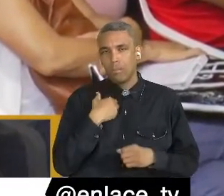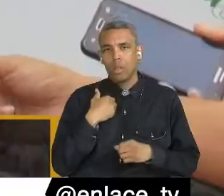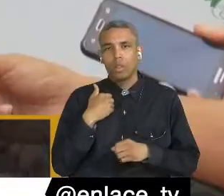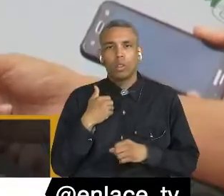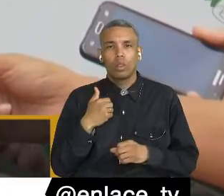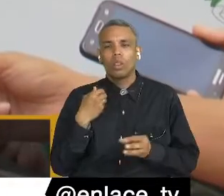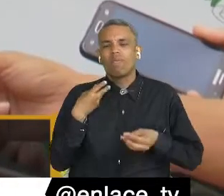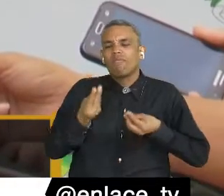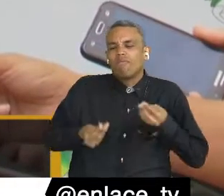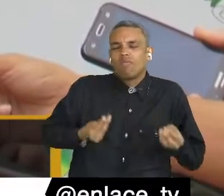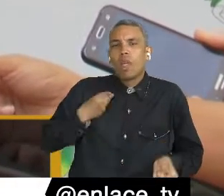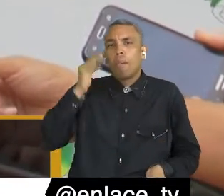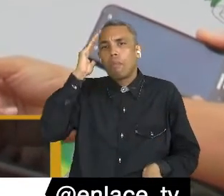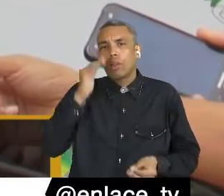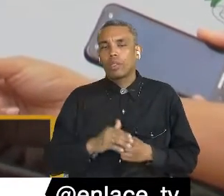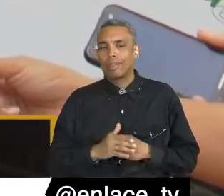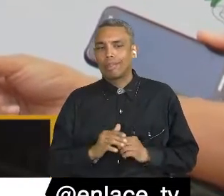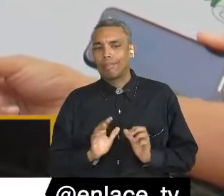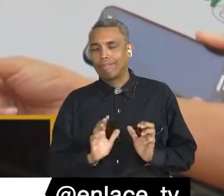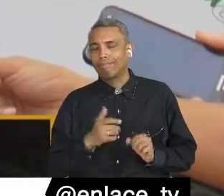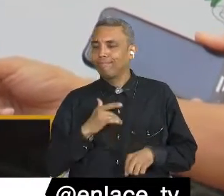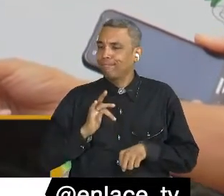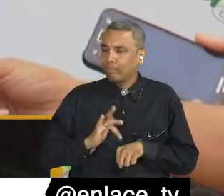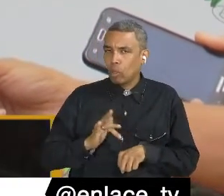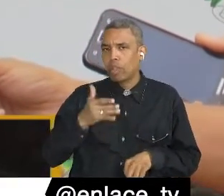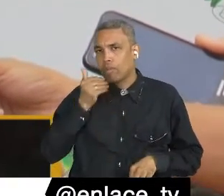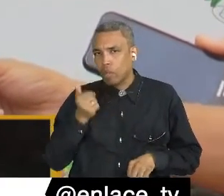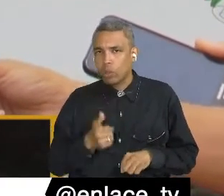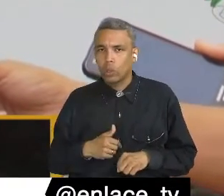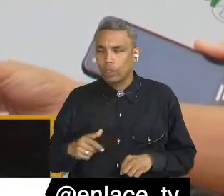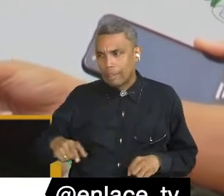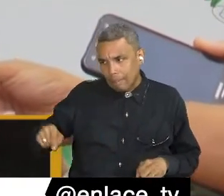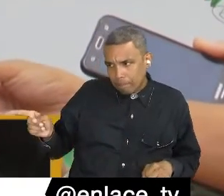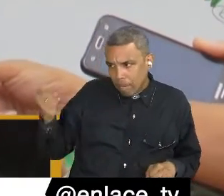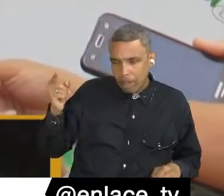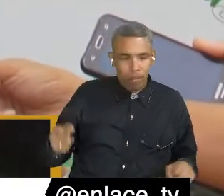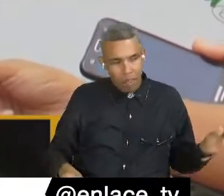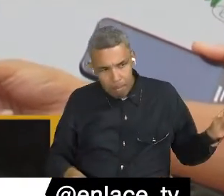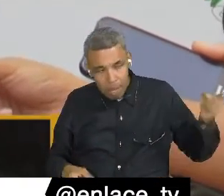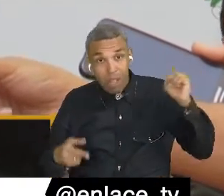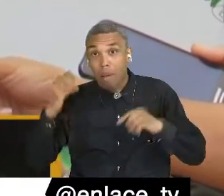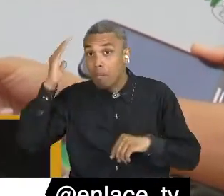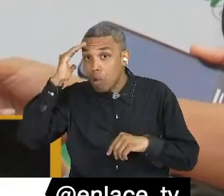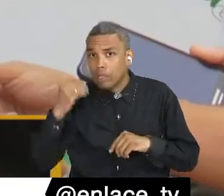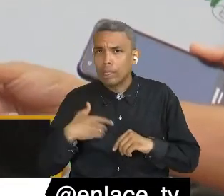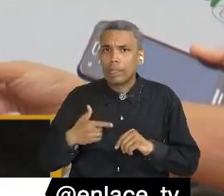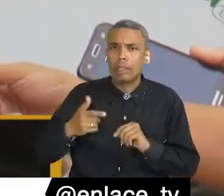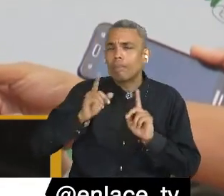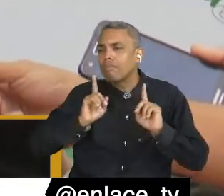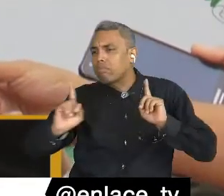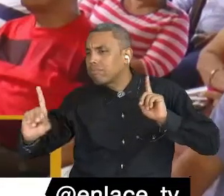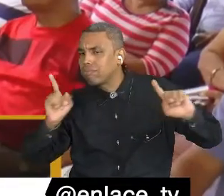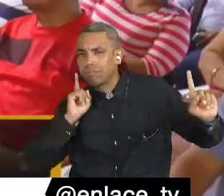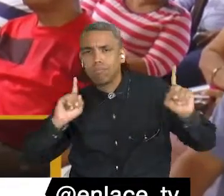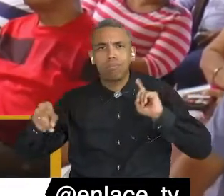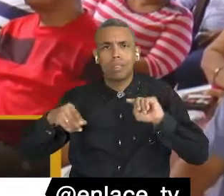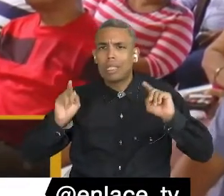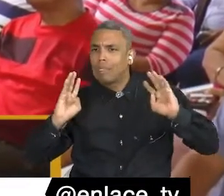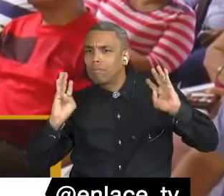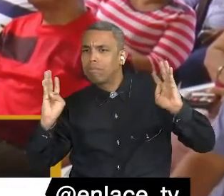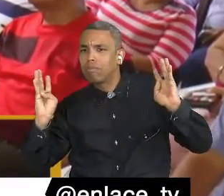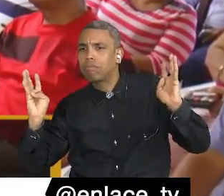inseguridad. Quiero comentarles que saqué el personal de las oficinas a trabajar a la calle. Y eso, por eso es que este momento se ve reforzada la